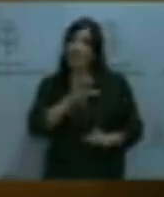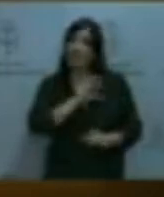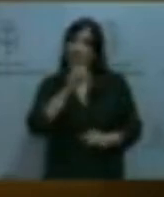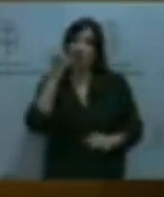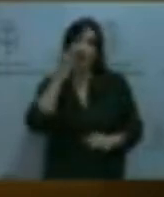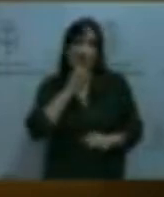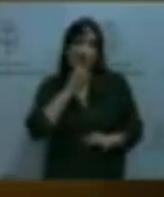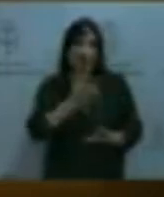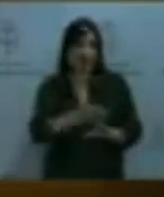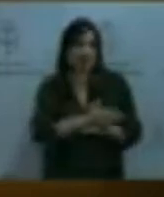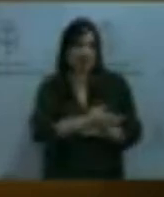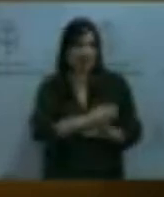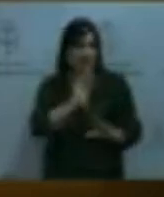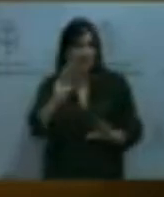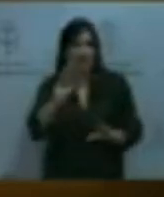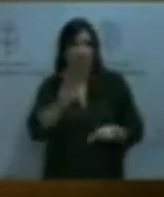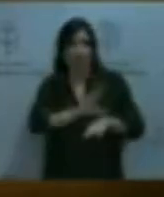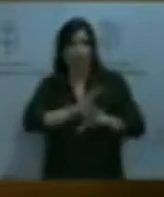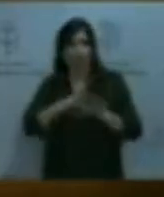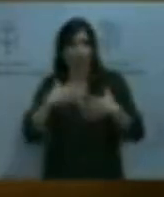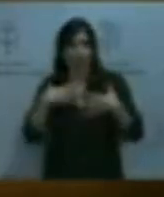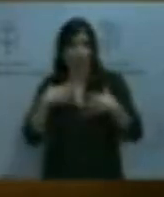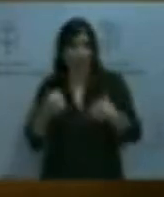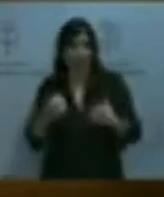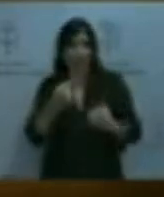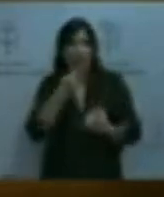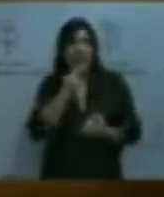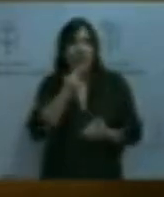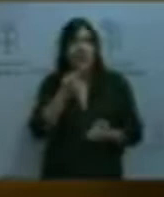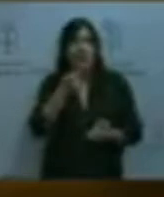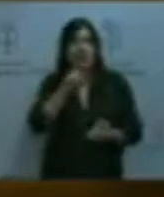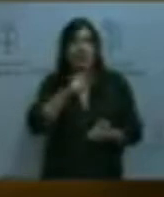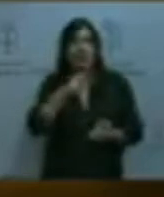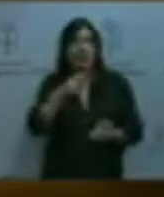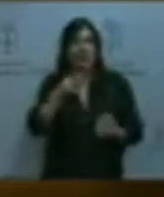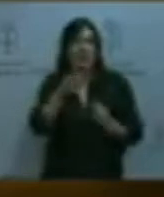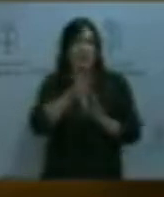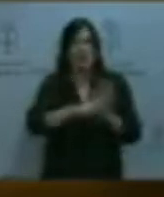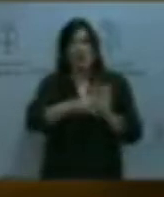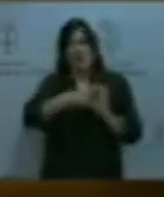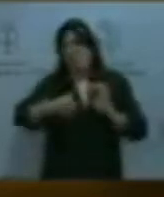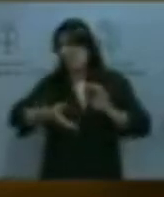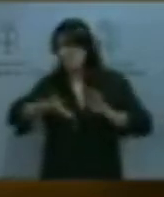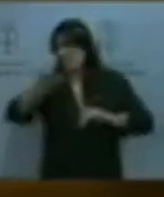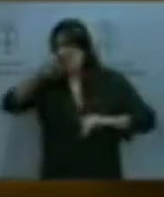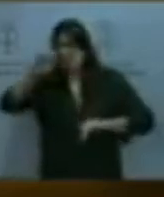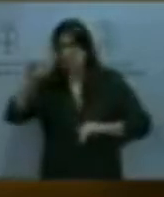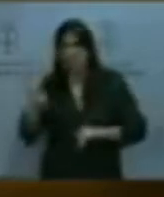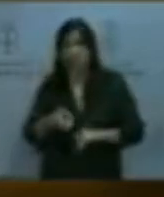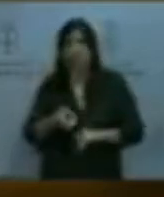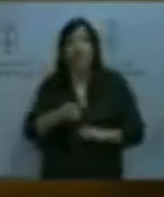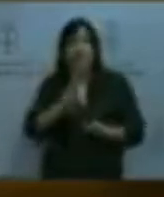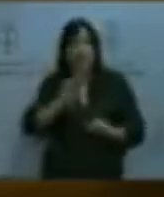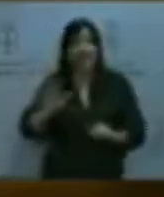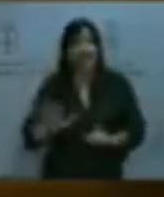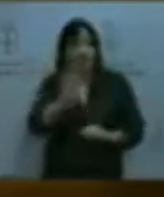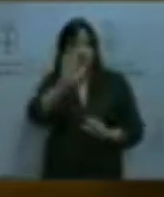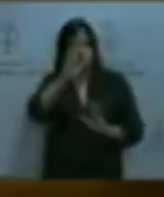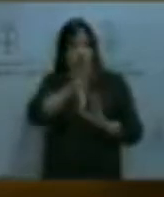también había ciento y pico medidas no sé cuánto bueno pues el viento programa de formación profesional tiene medidas acciones